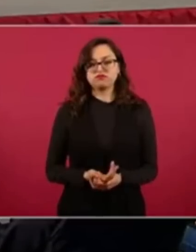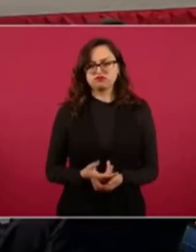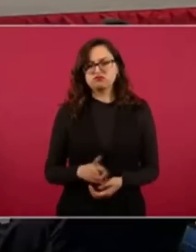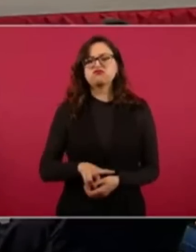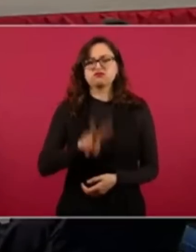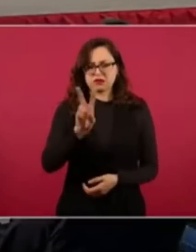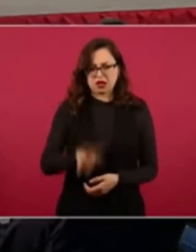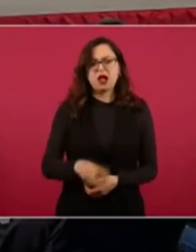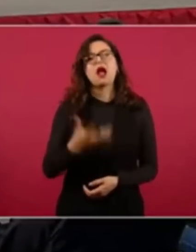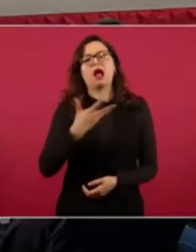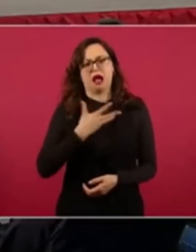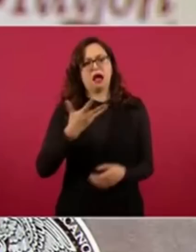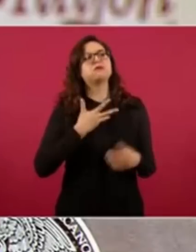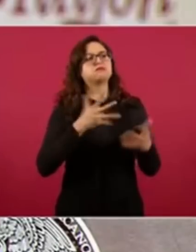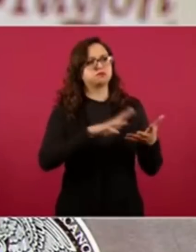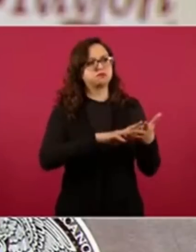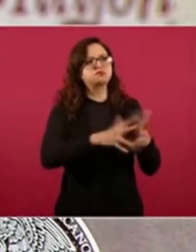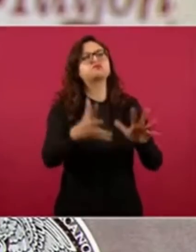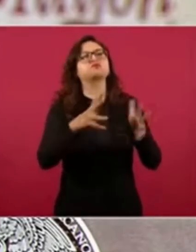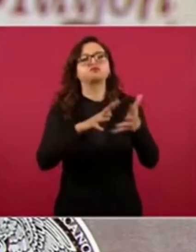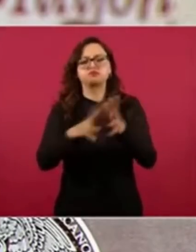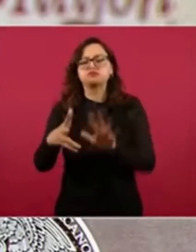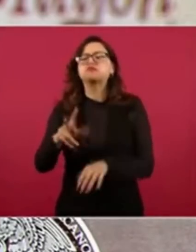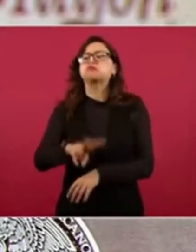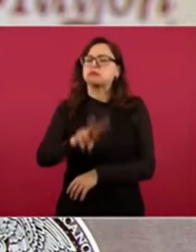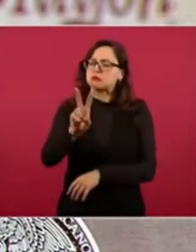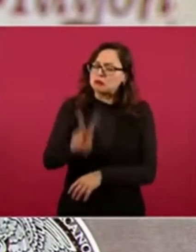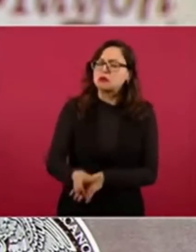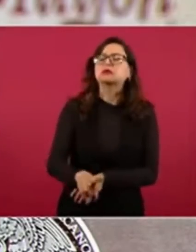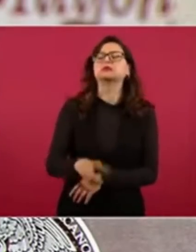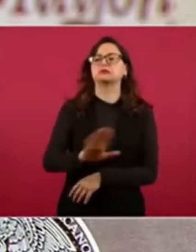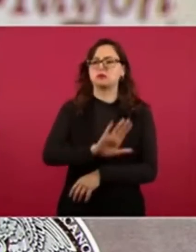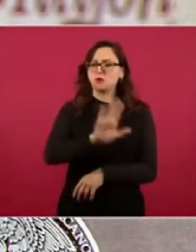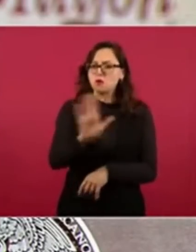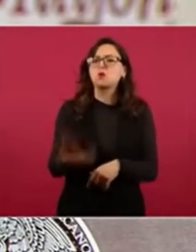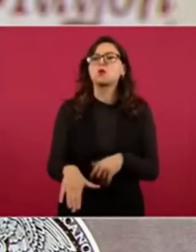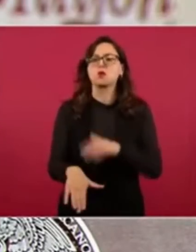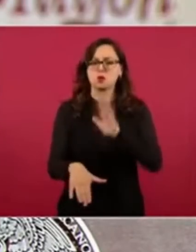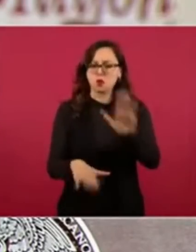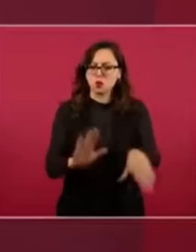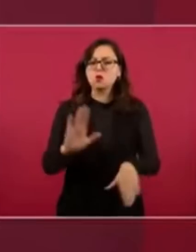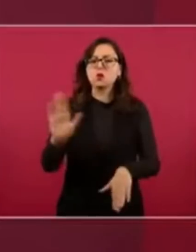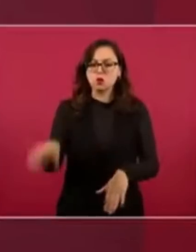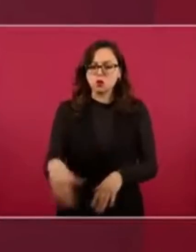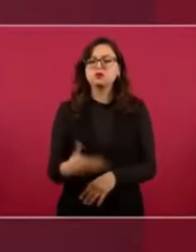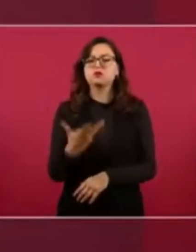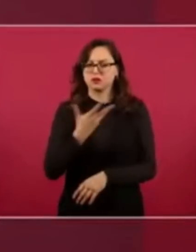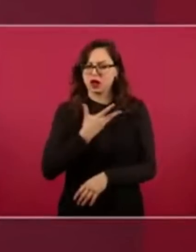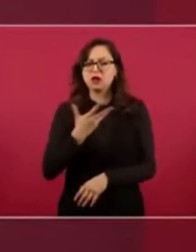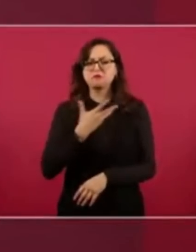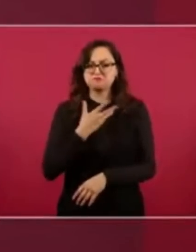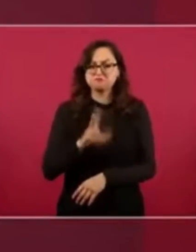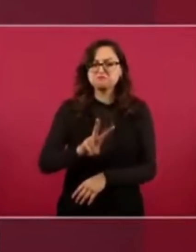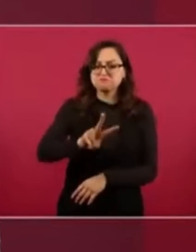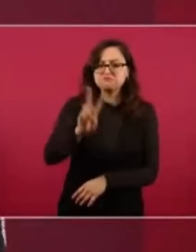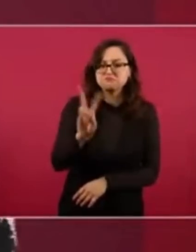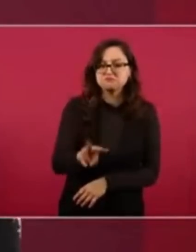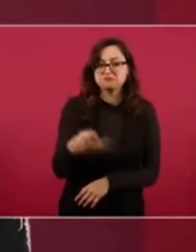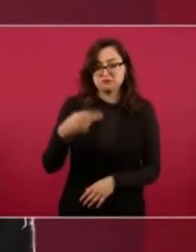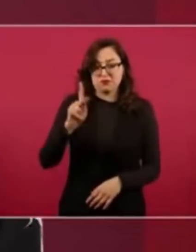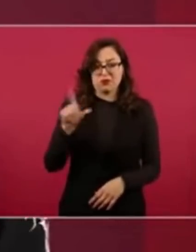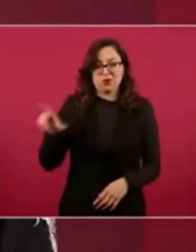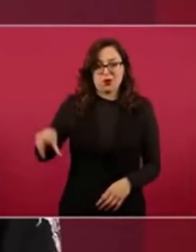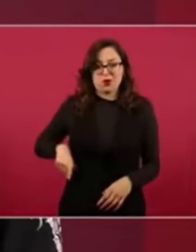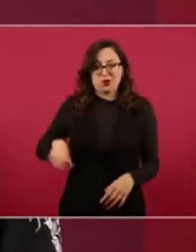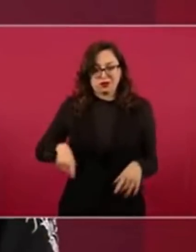Sin embargo, el gobierno de México, por instrucciones del presidente Andrés Manuel López Obrador, está actuando. El Gabinete